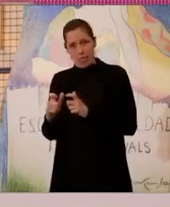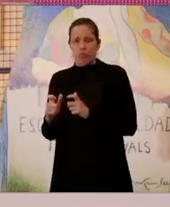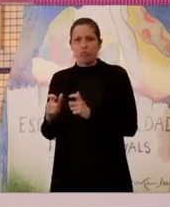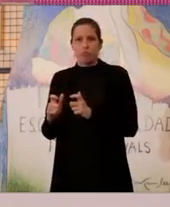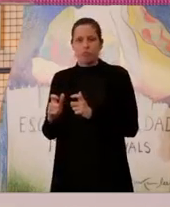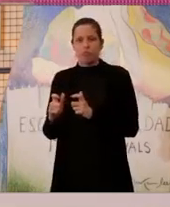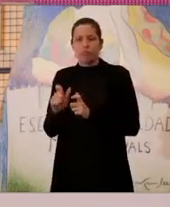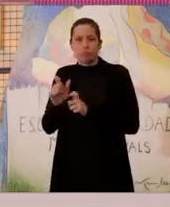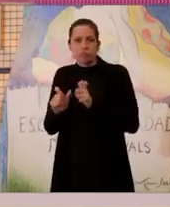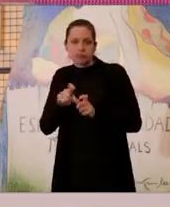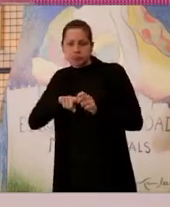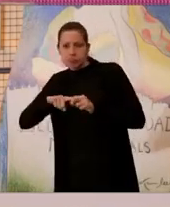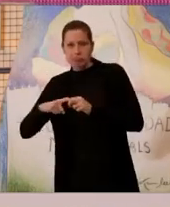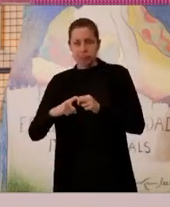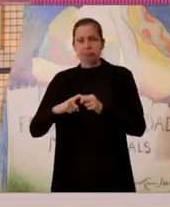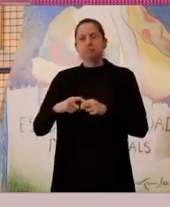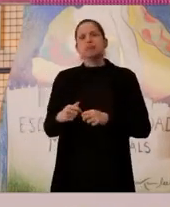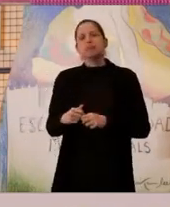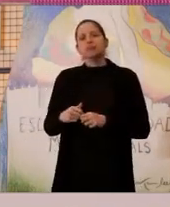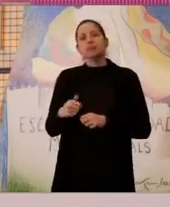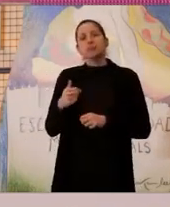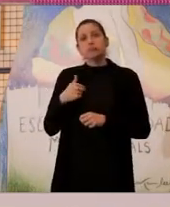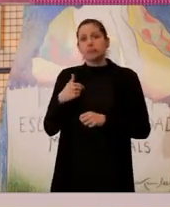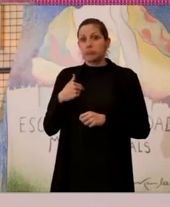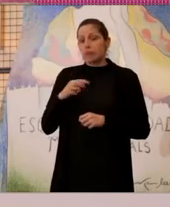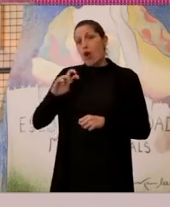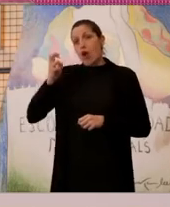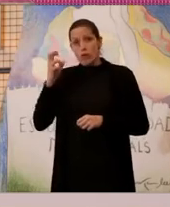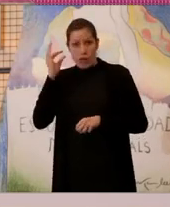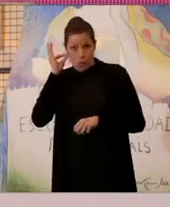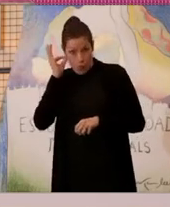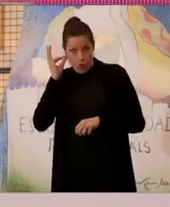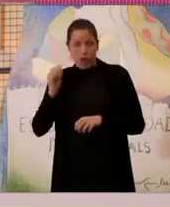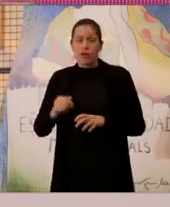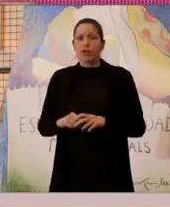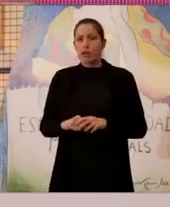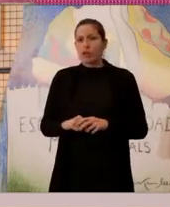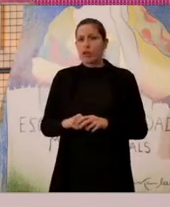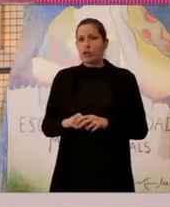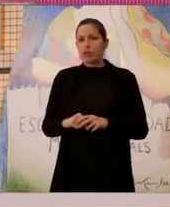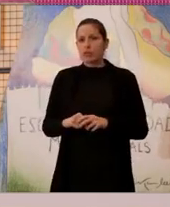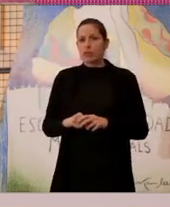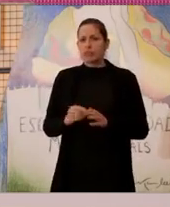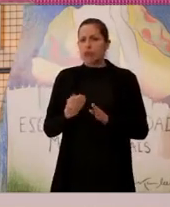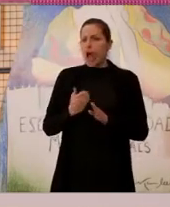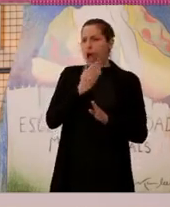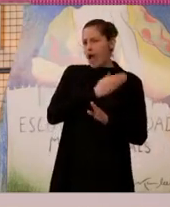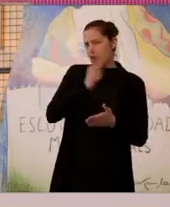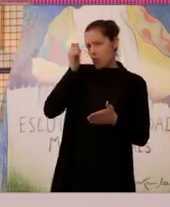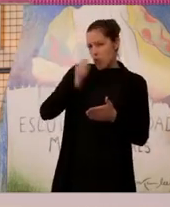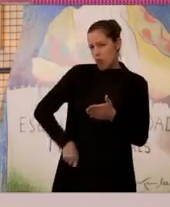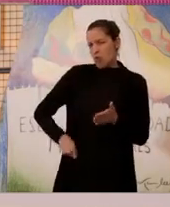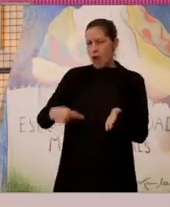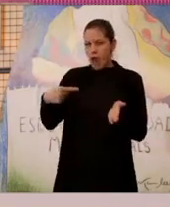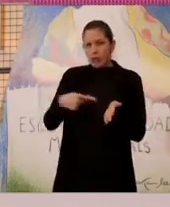bueno y yo venía después de otra mujer que era muy dura muy dura y muy